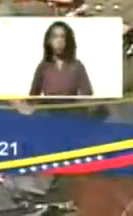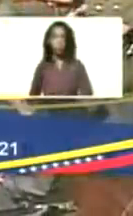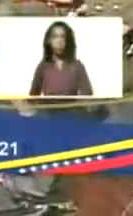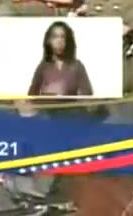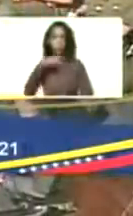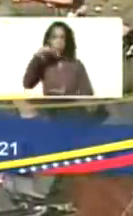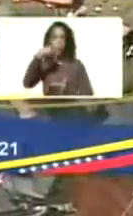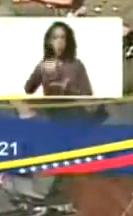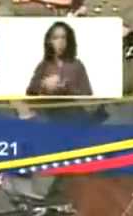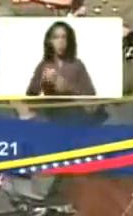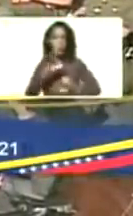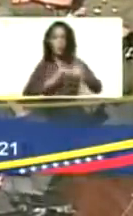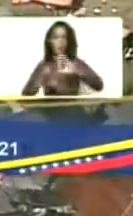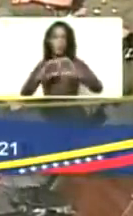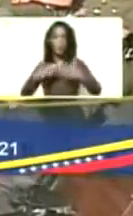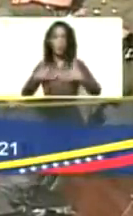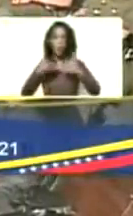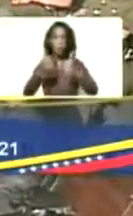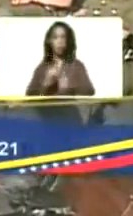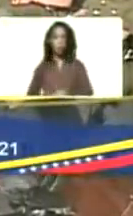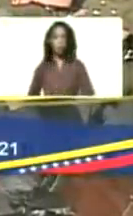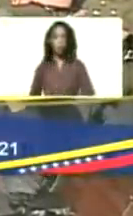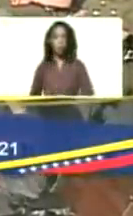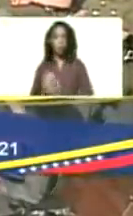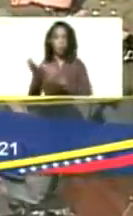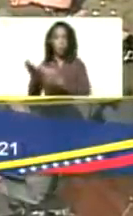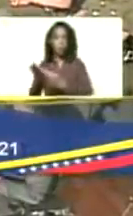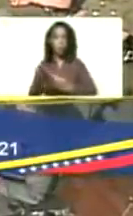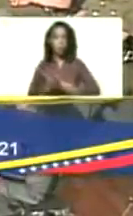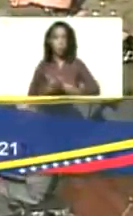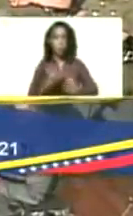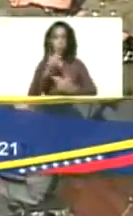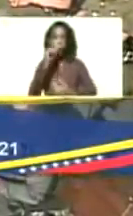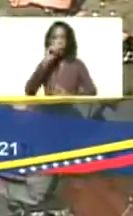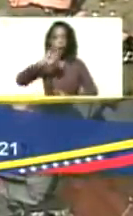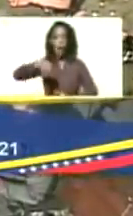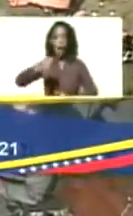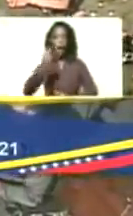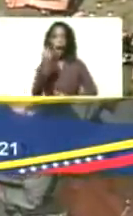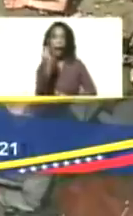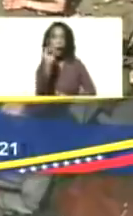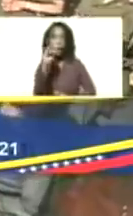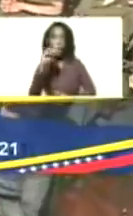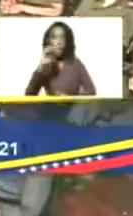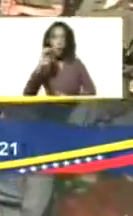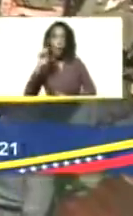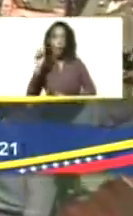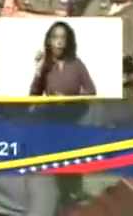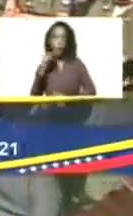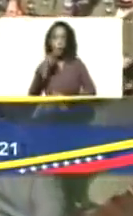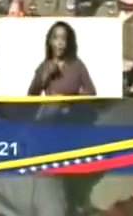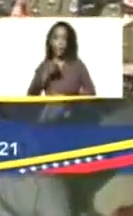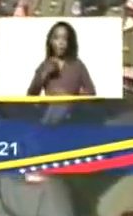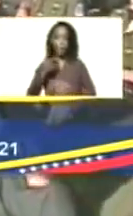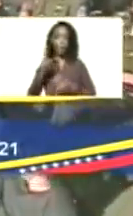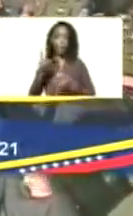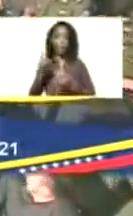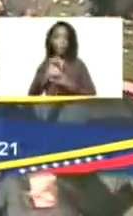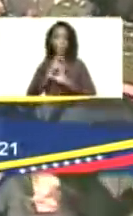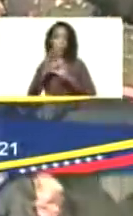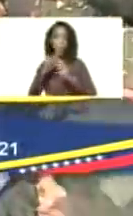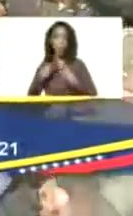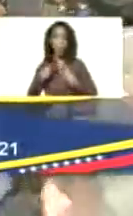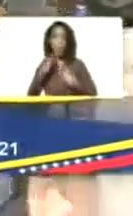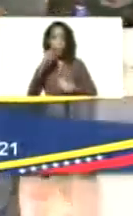Mención ciencias de la salud. Recibe Jaime Charris. Evaluación in vitro y eficacia en vivo en derivados